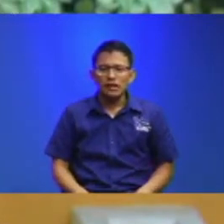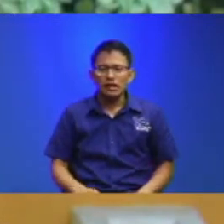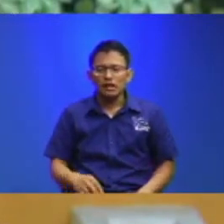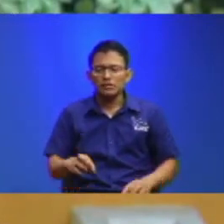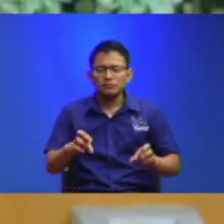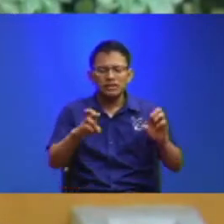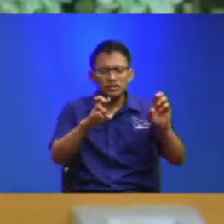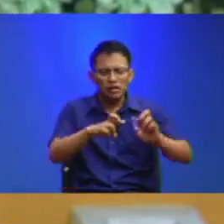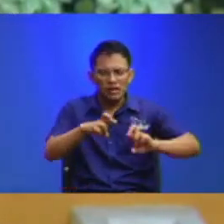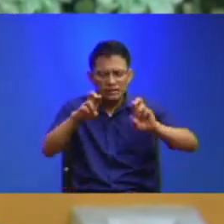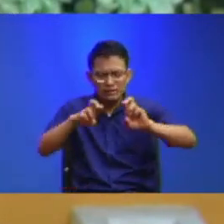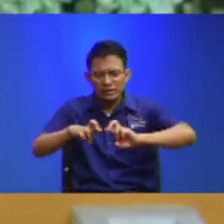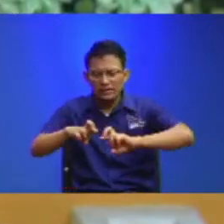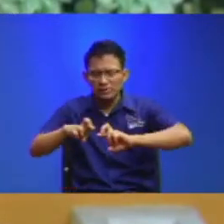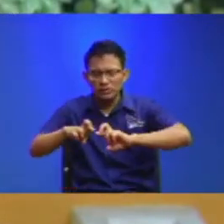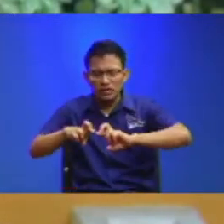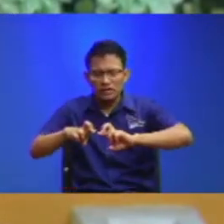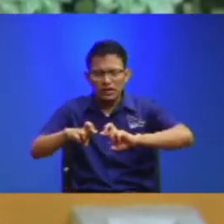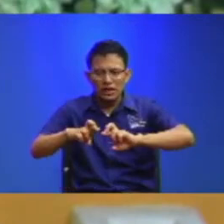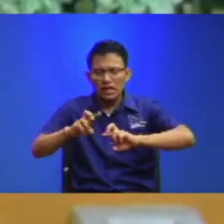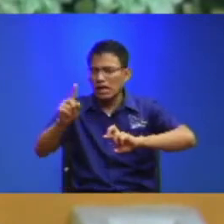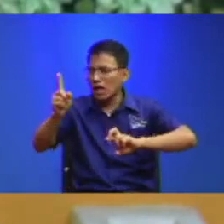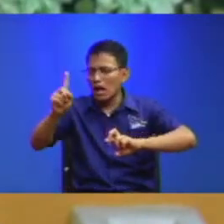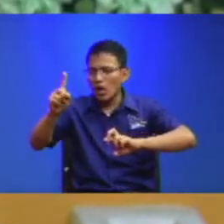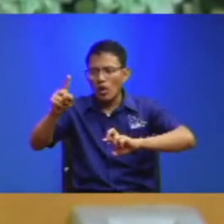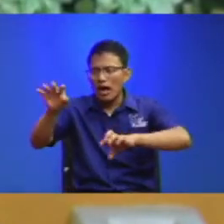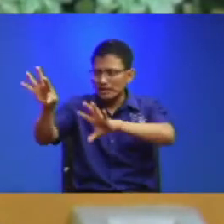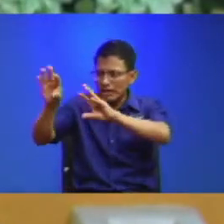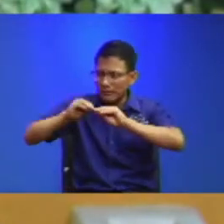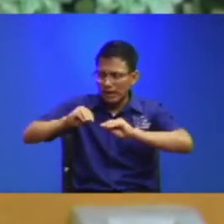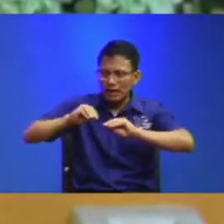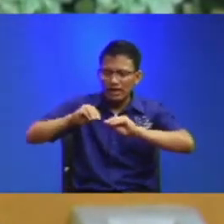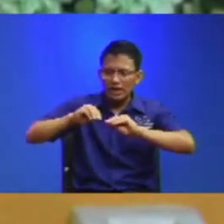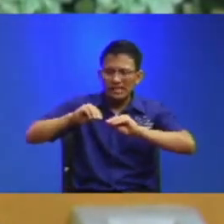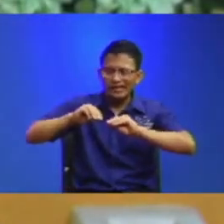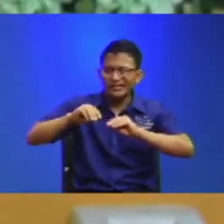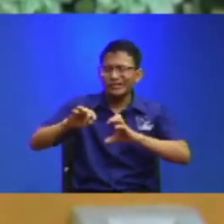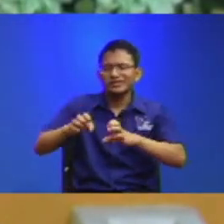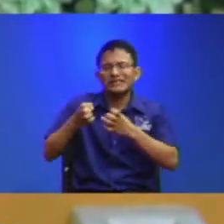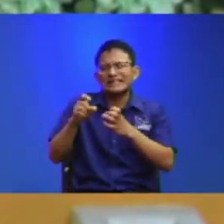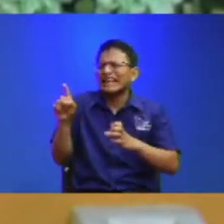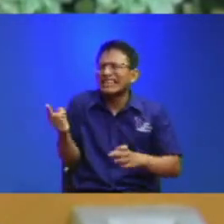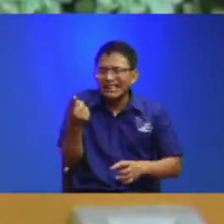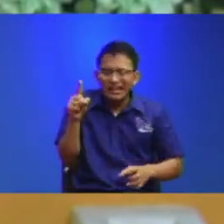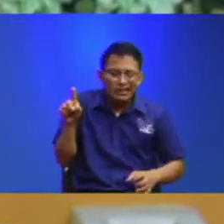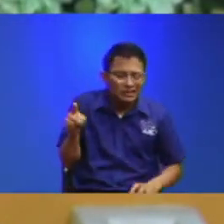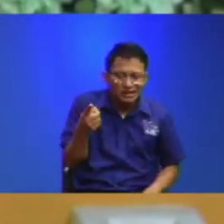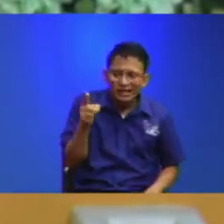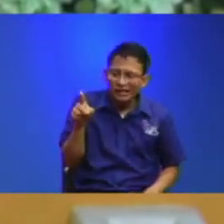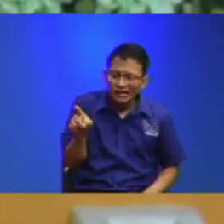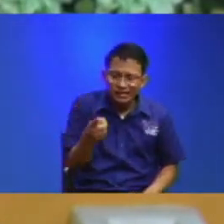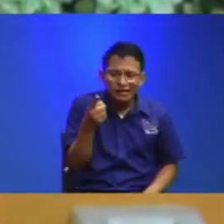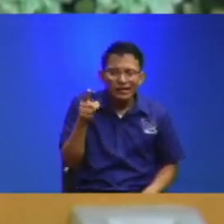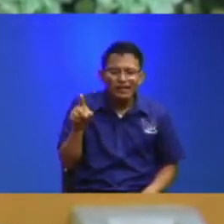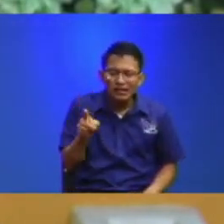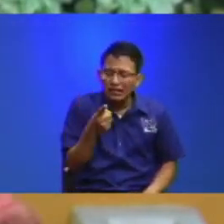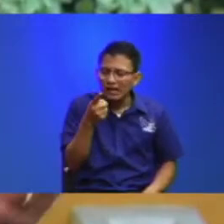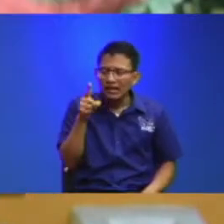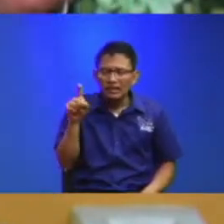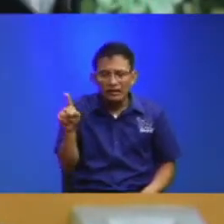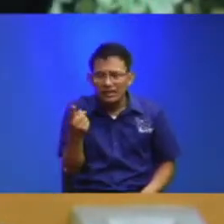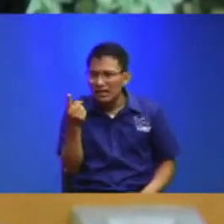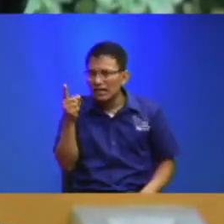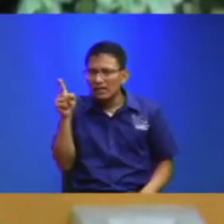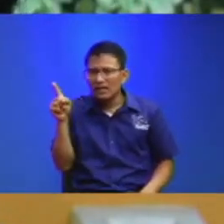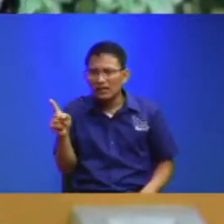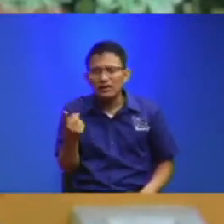perfiles y tal vez es una persona que tiene 100 perfiles y está batallando contra otra persona y el